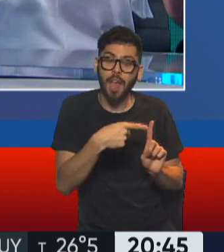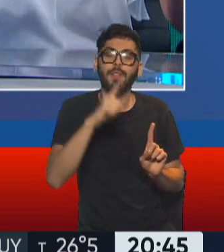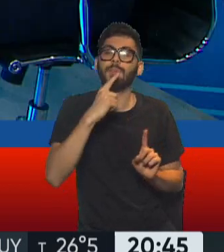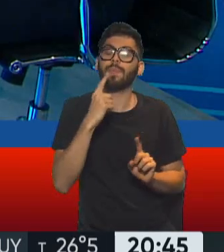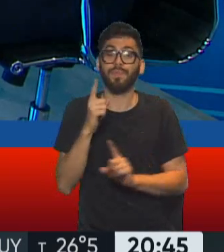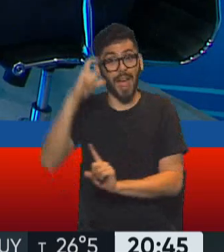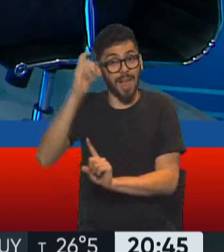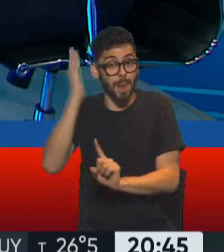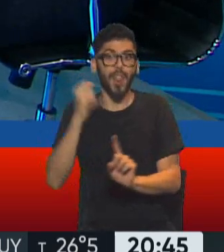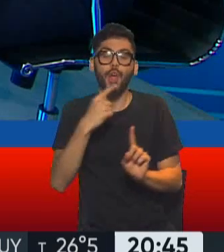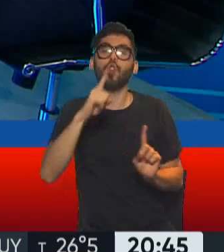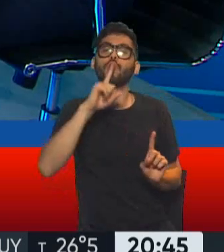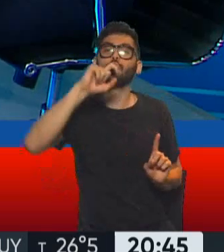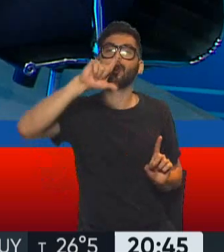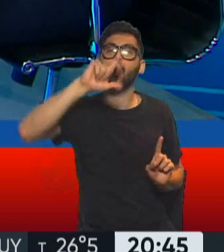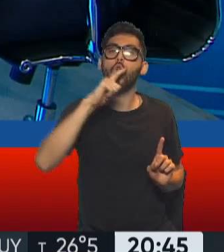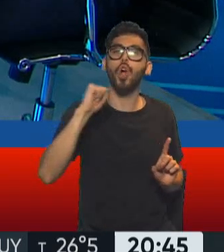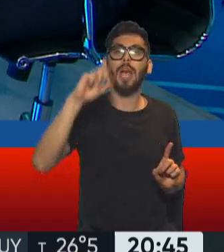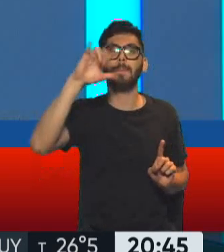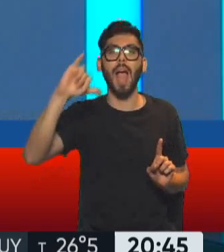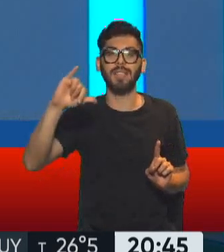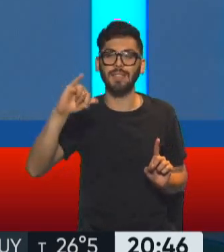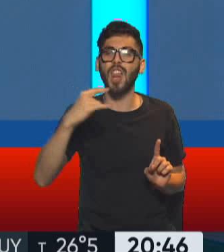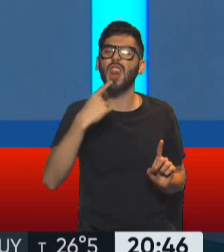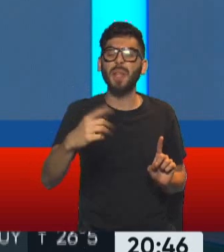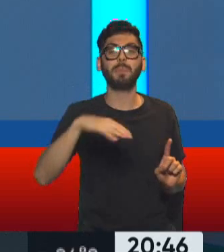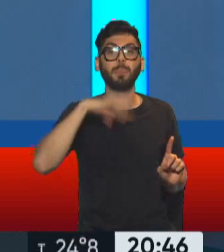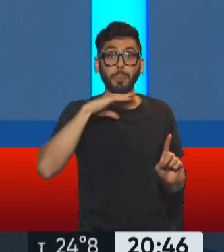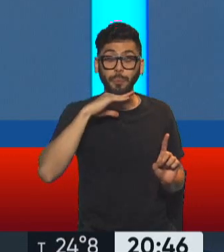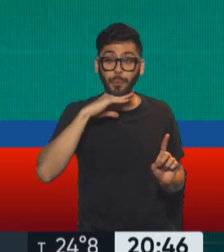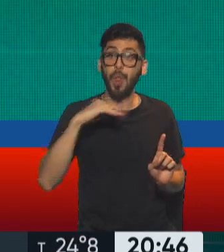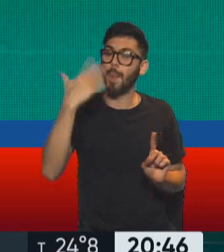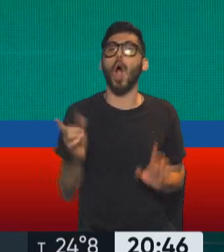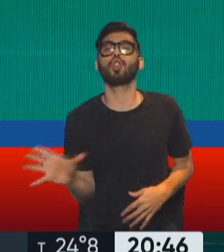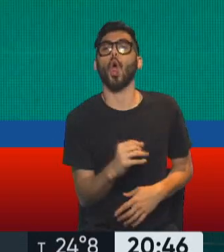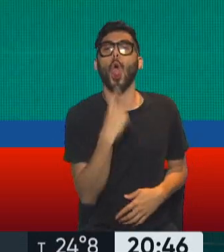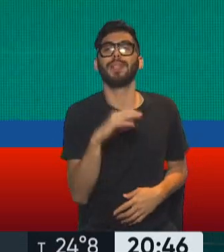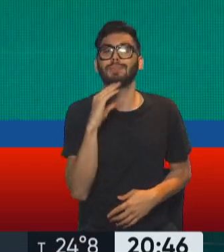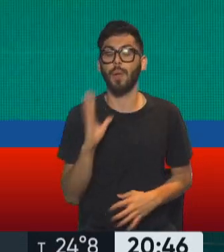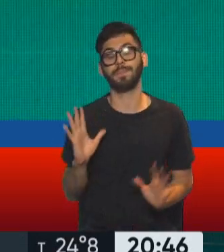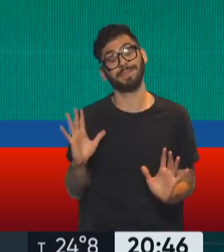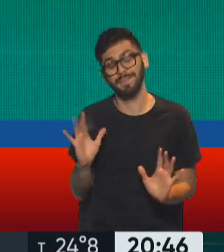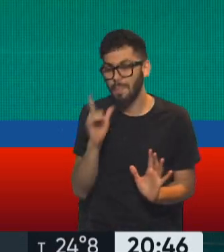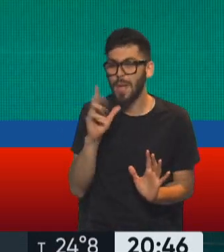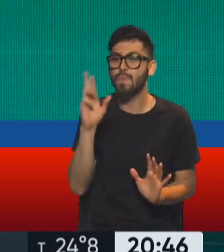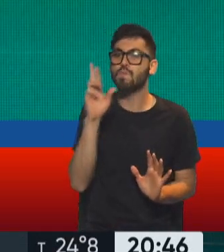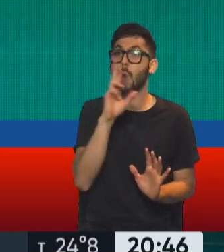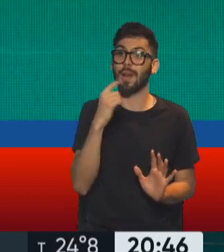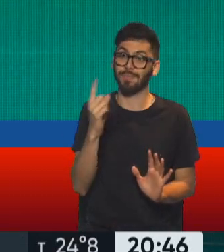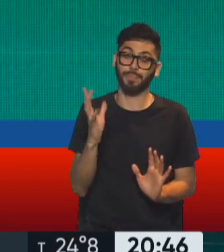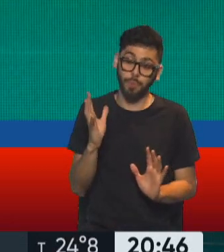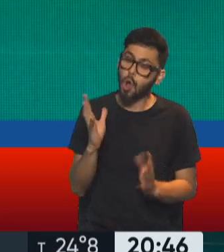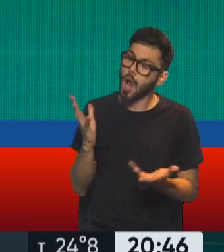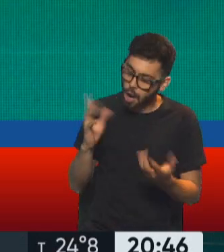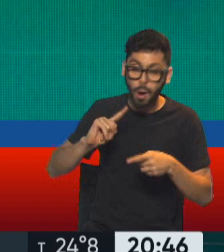lo que molesta es la voz femenina en la discusión política, voz femenina mucho más. Y más en determinados espacios, me parece, ¿no? Porque no todas las voces femeninas son cuestionadas